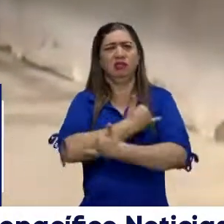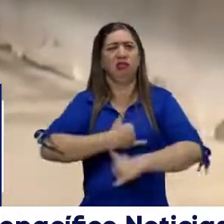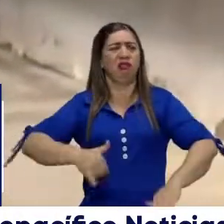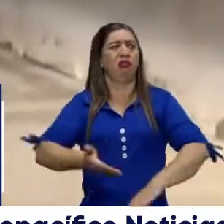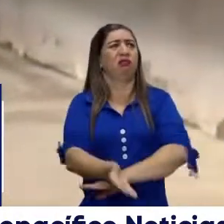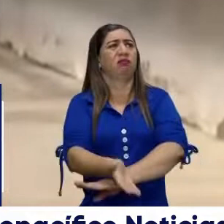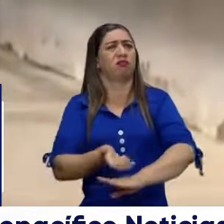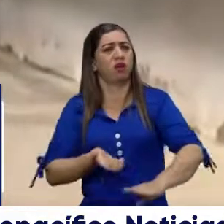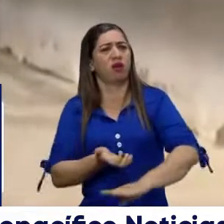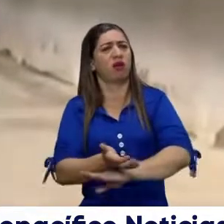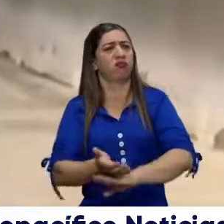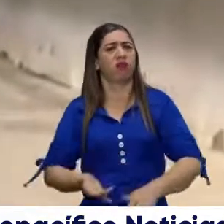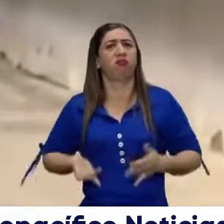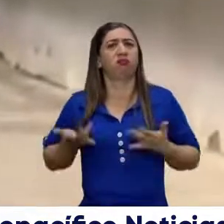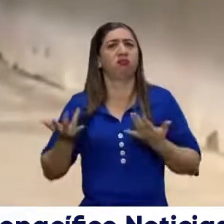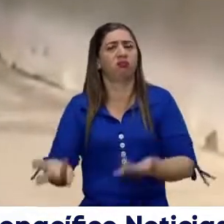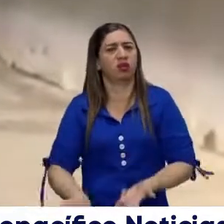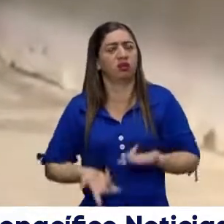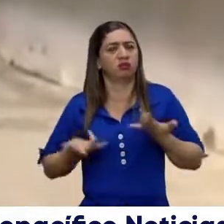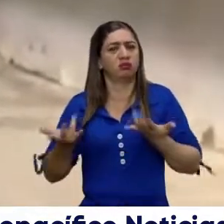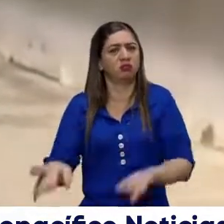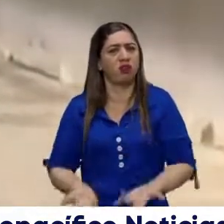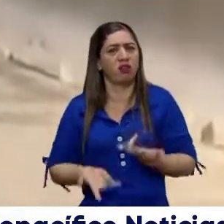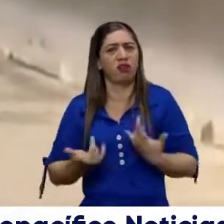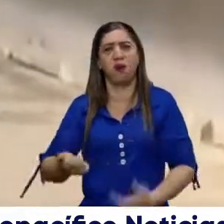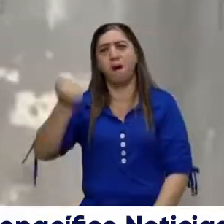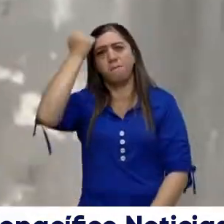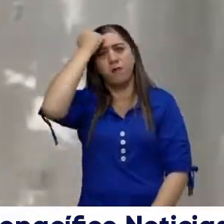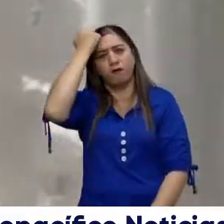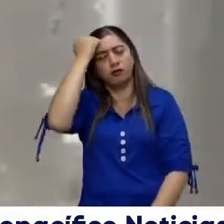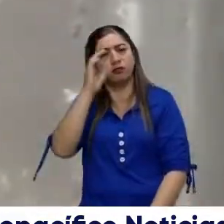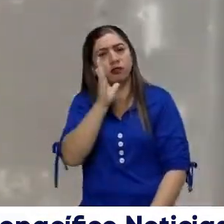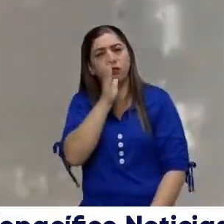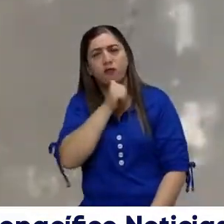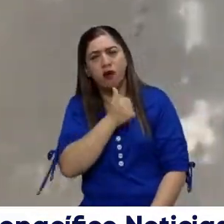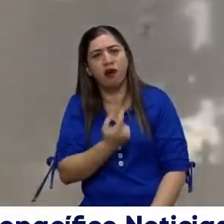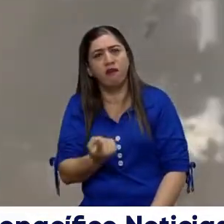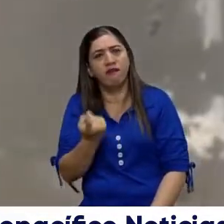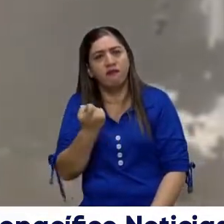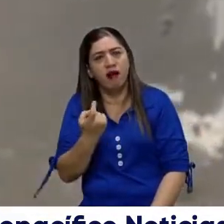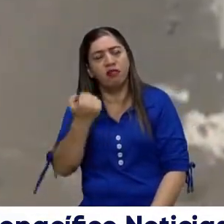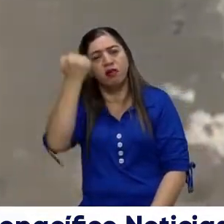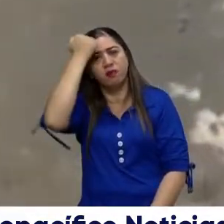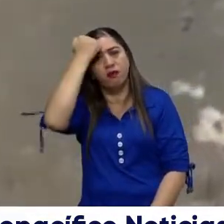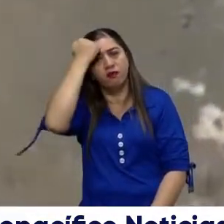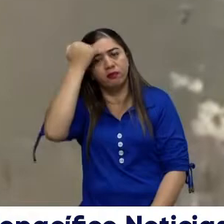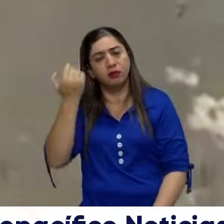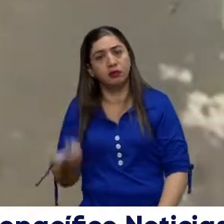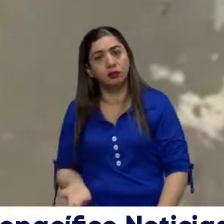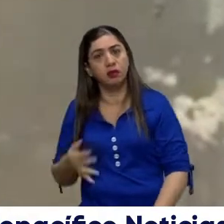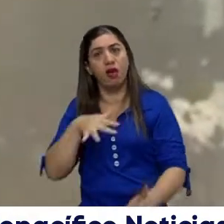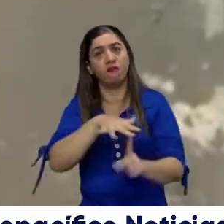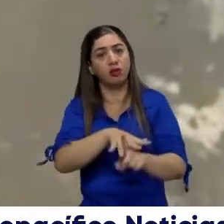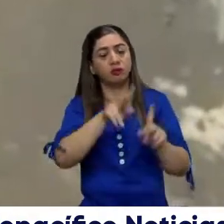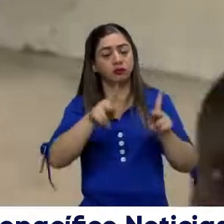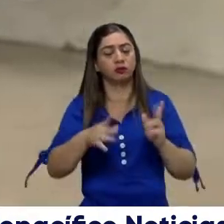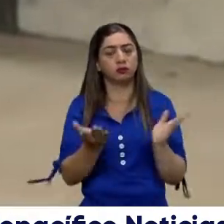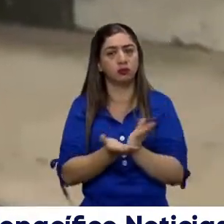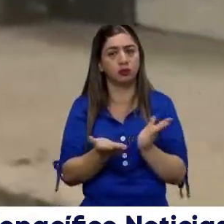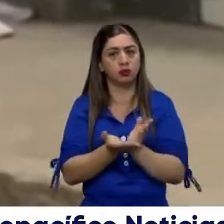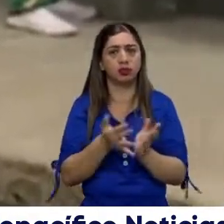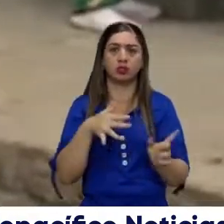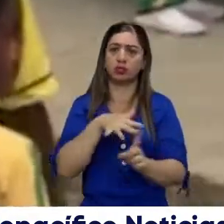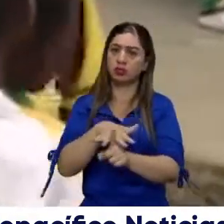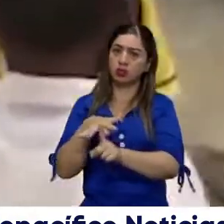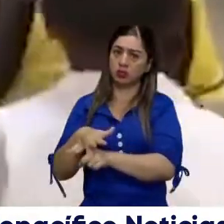de tanta espera frente a esta falta de docentes que está perjudicando a sus alumnos y a ellos mismos frente a lo que está